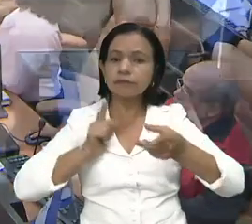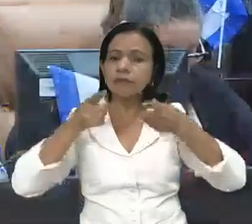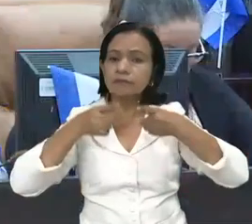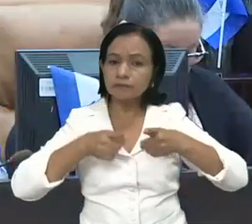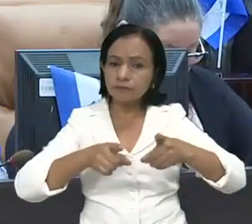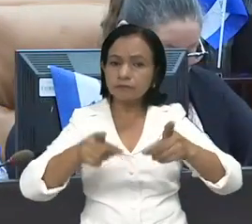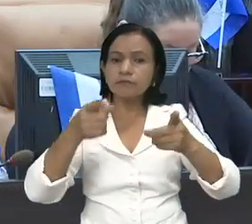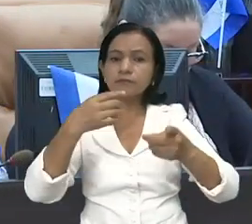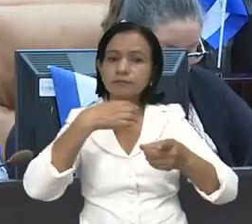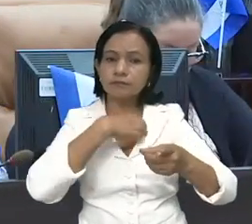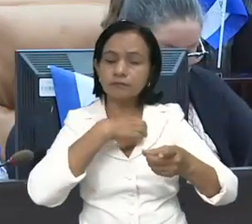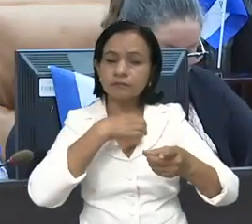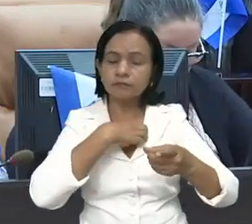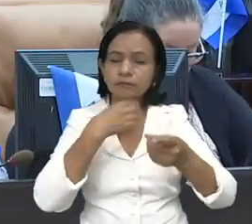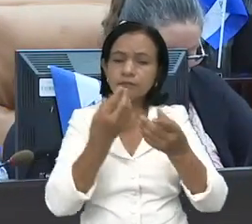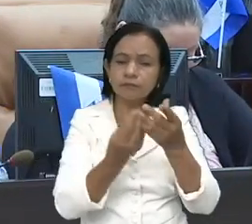dignidad,